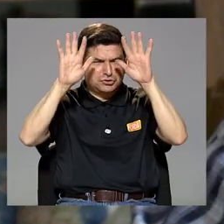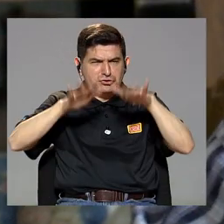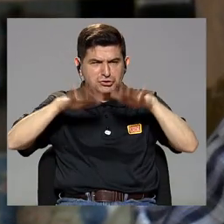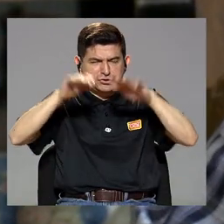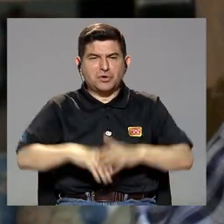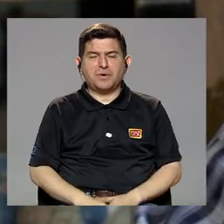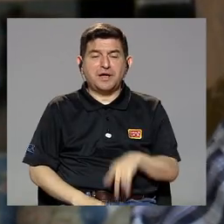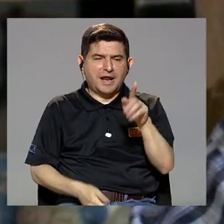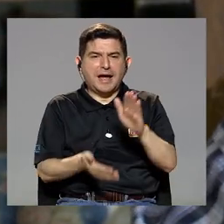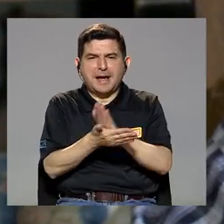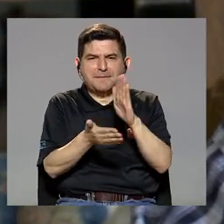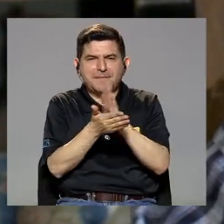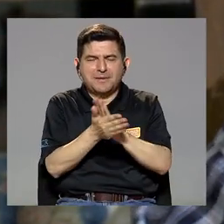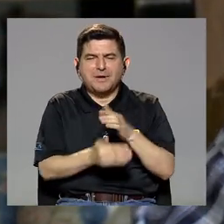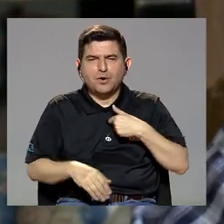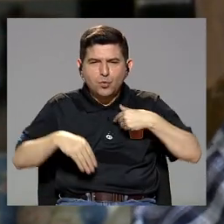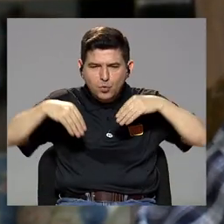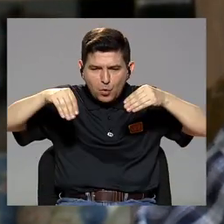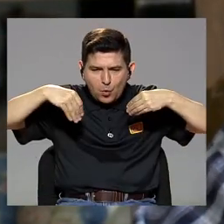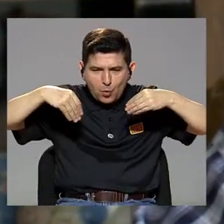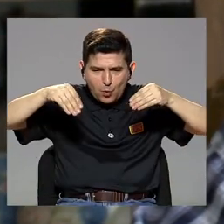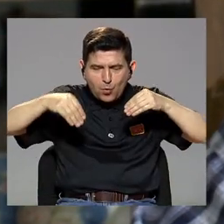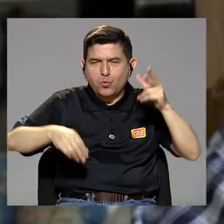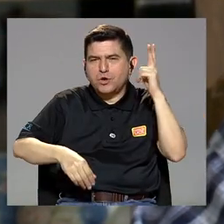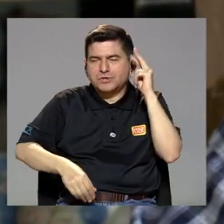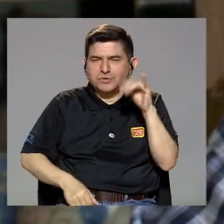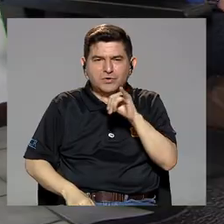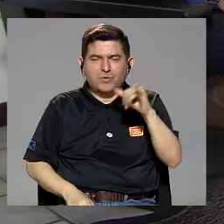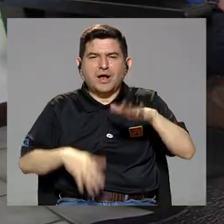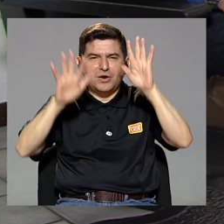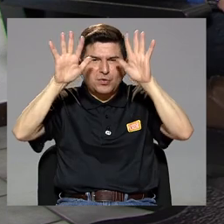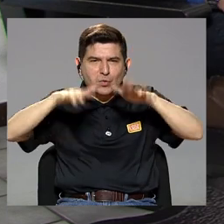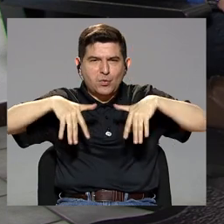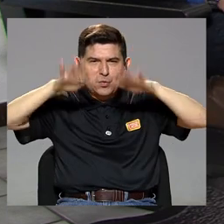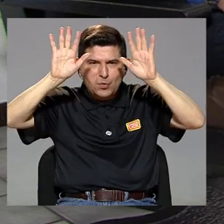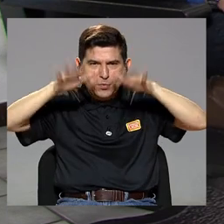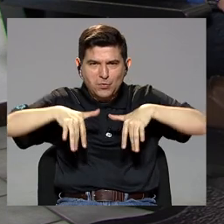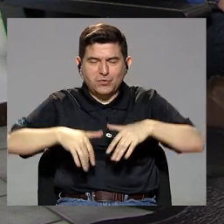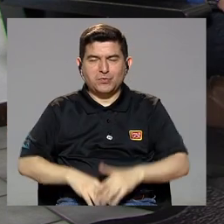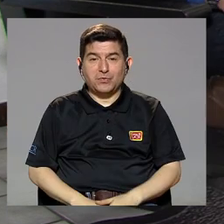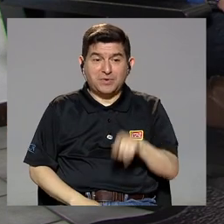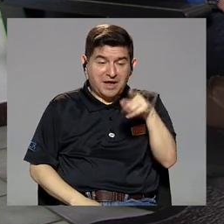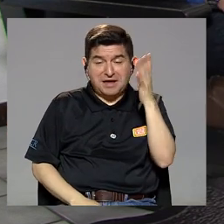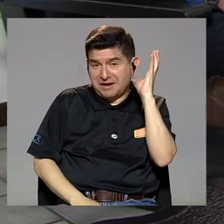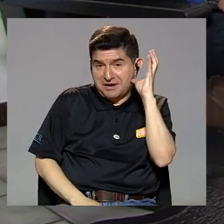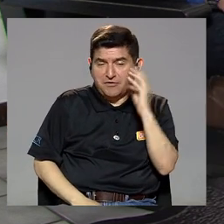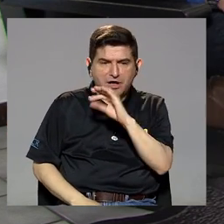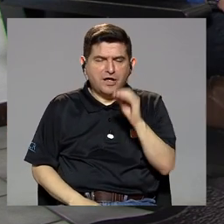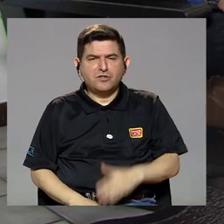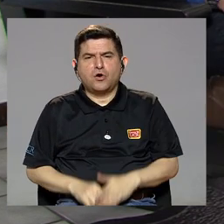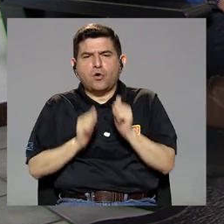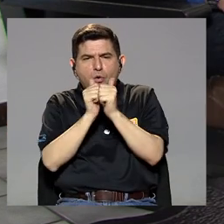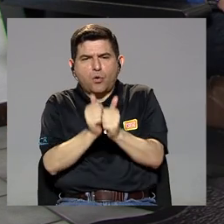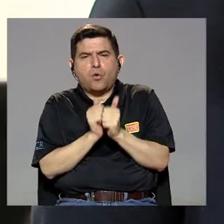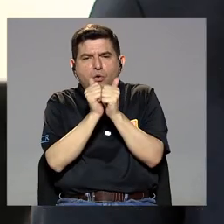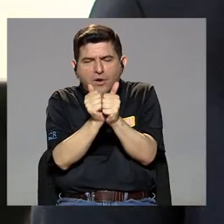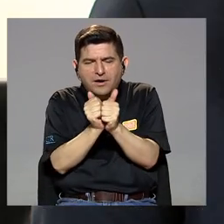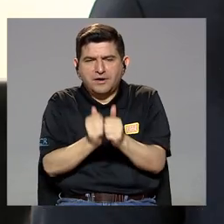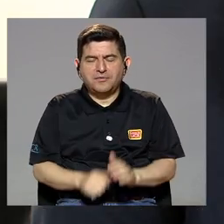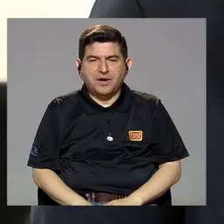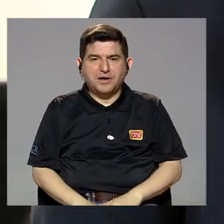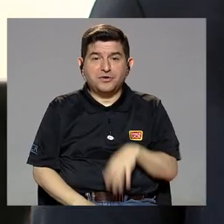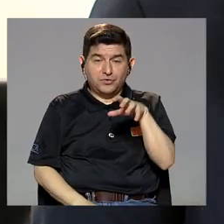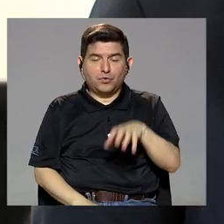papel celofán que una promovida y se oía como lluvia por radio o si venía un caballo con dos